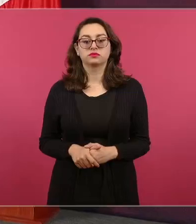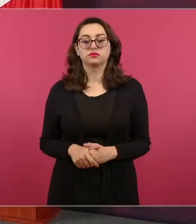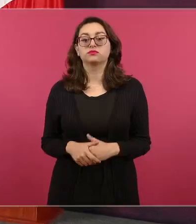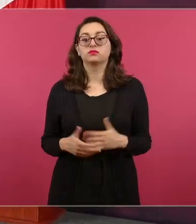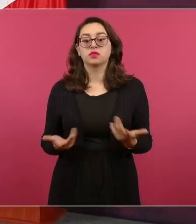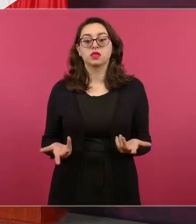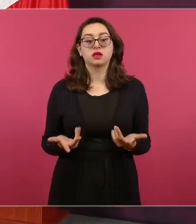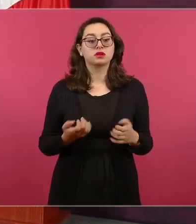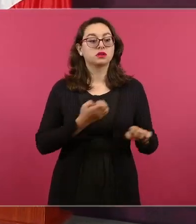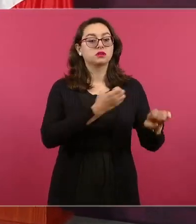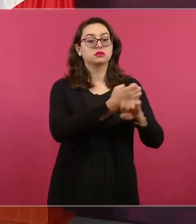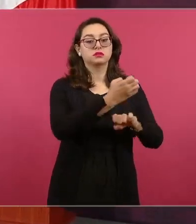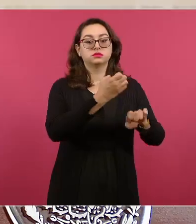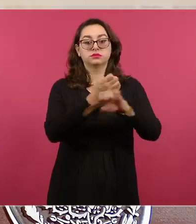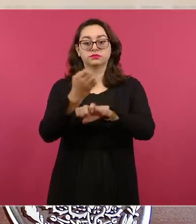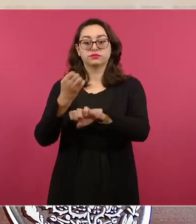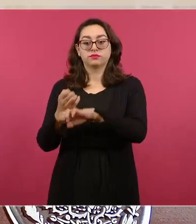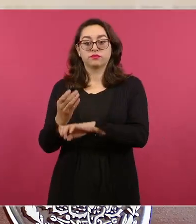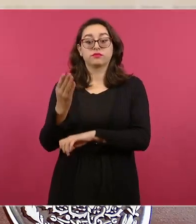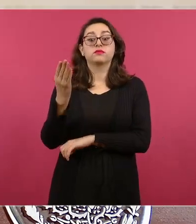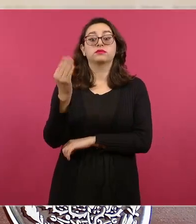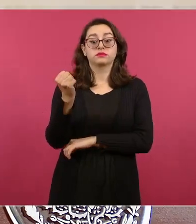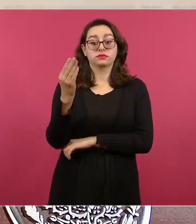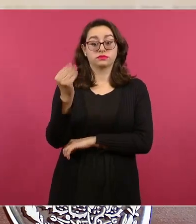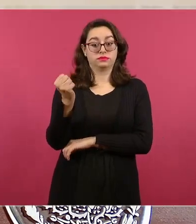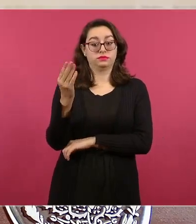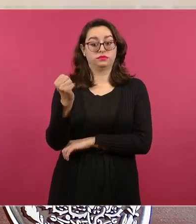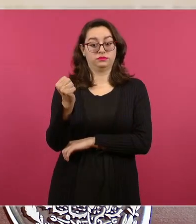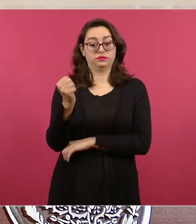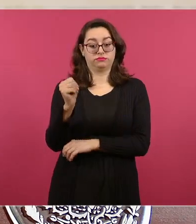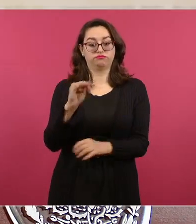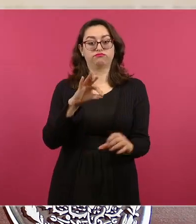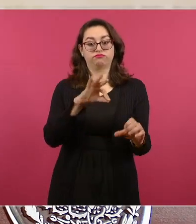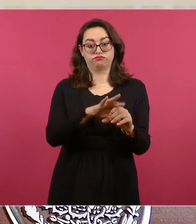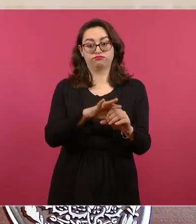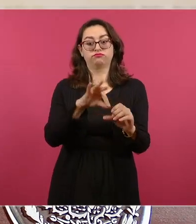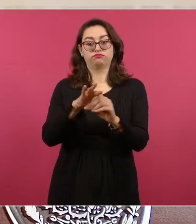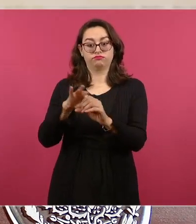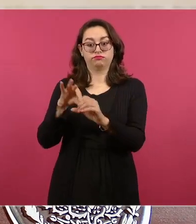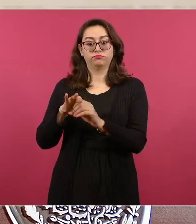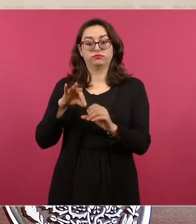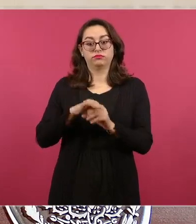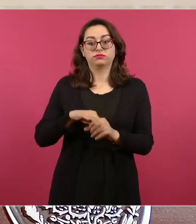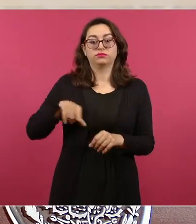a gobernadores, gobernadoras, 9.